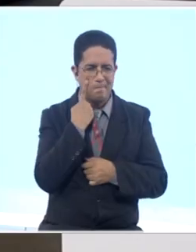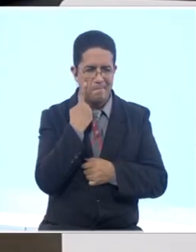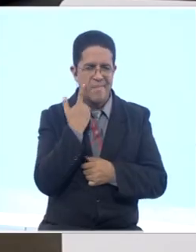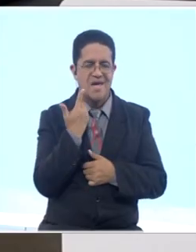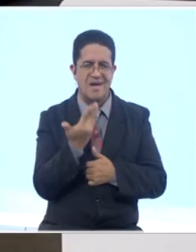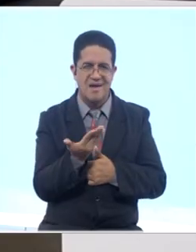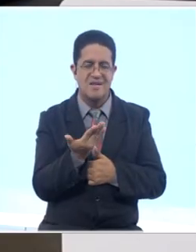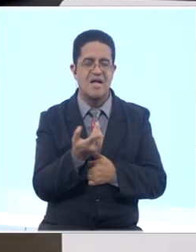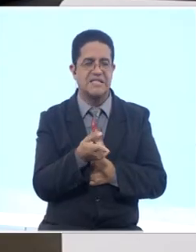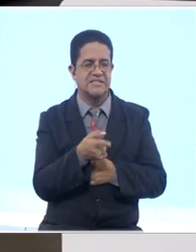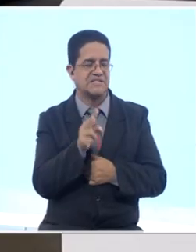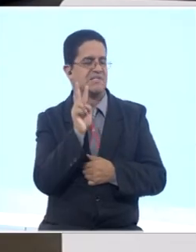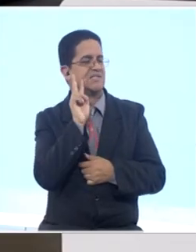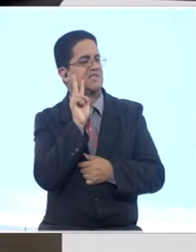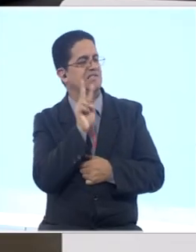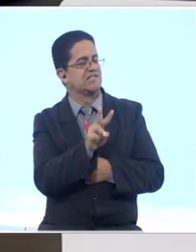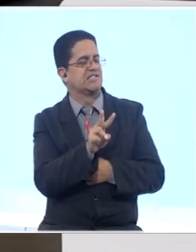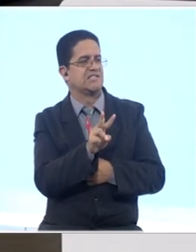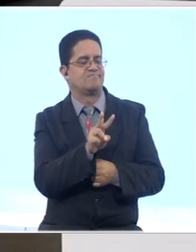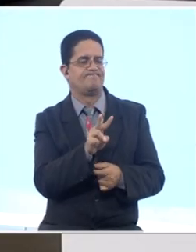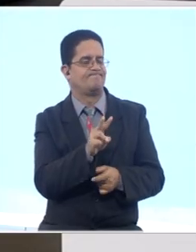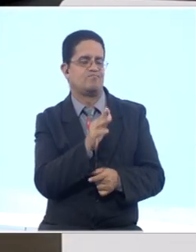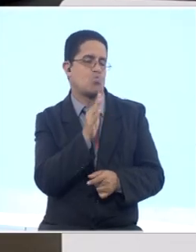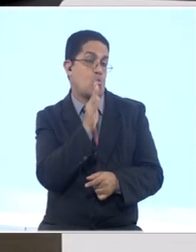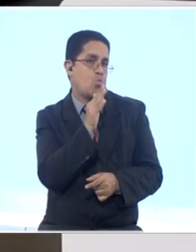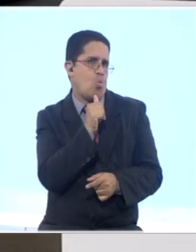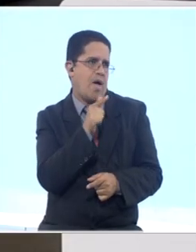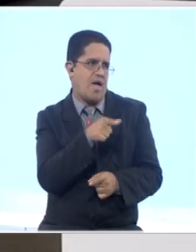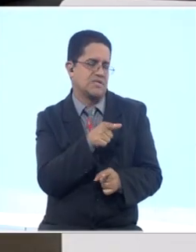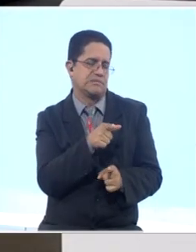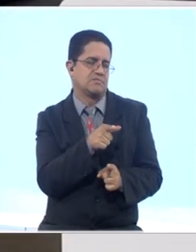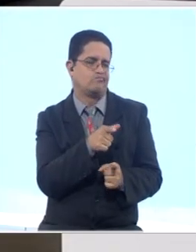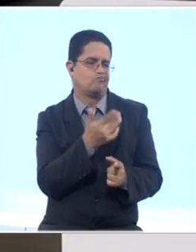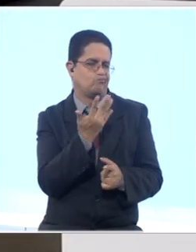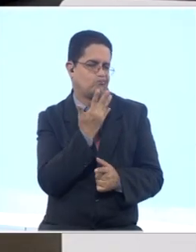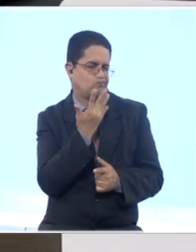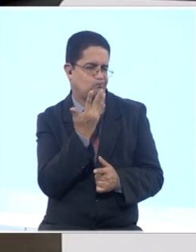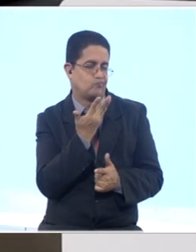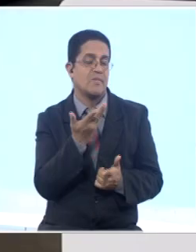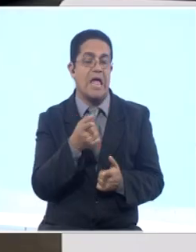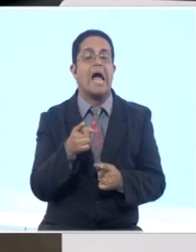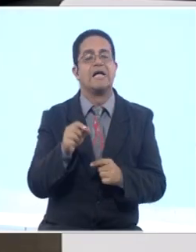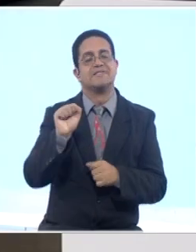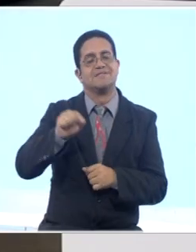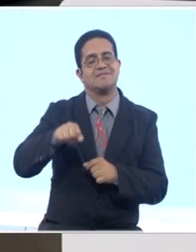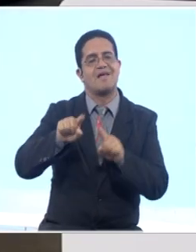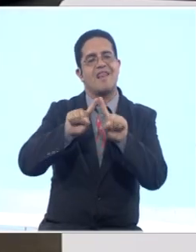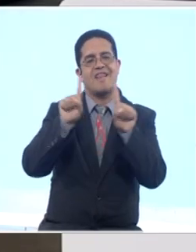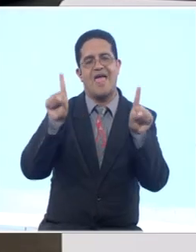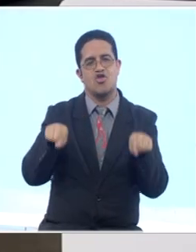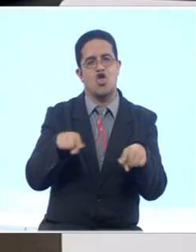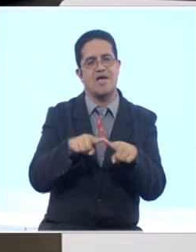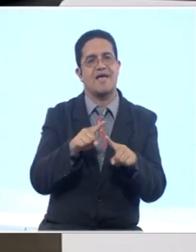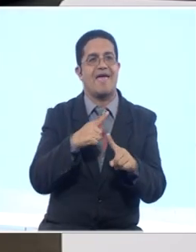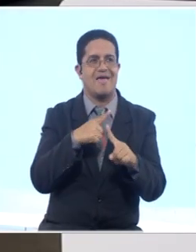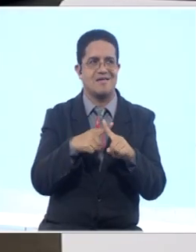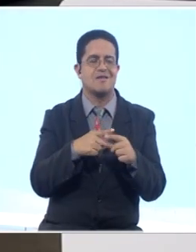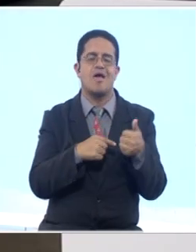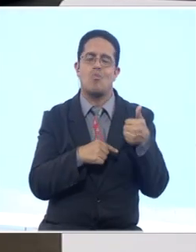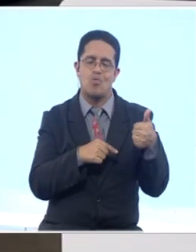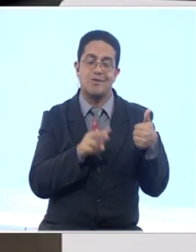lo que no se logra ver exactamente, que no está aquí. Correcto. Sí, el rayos X es muy bueno para ver